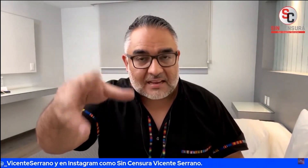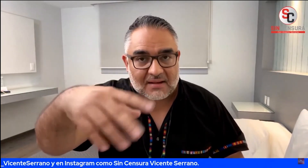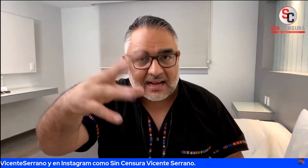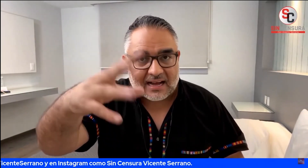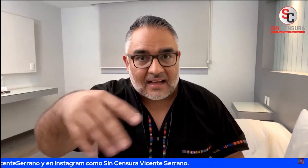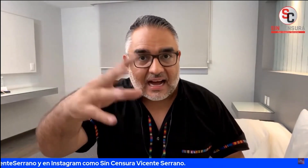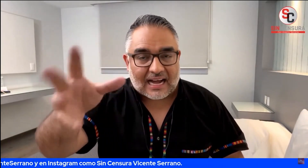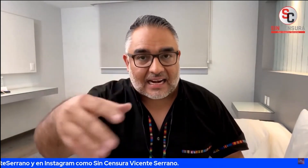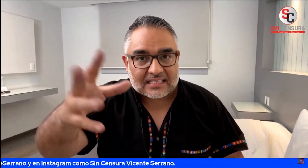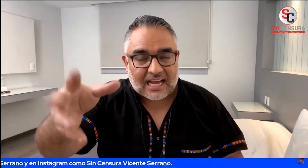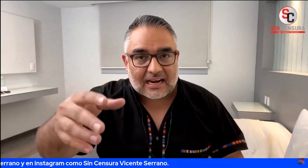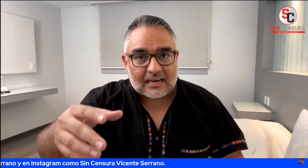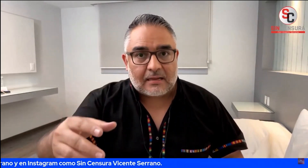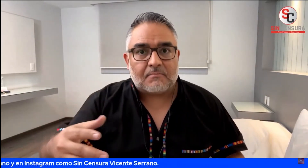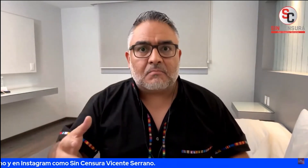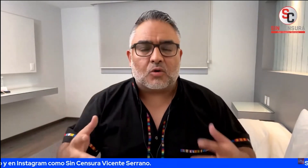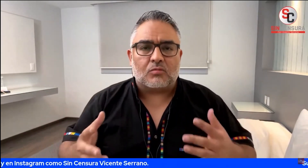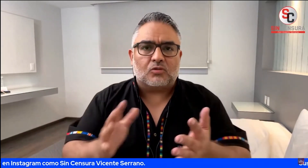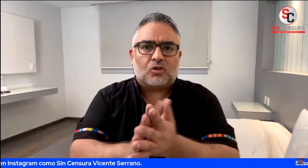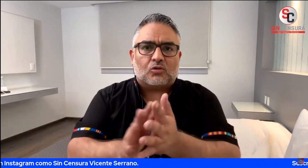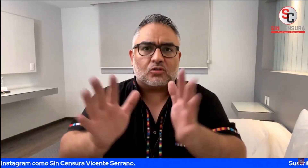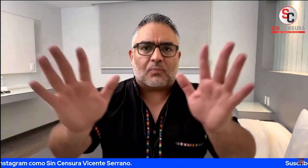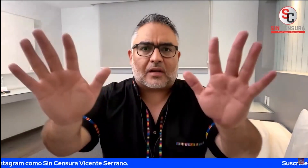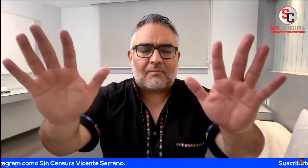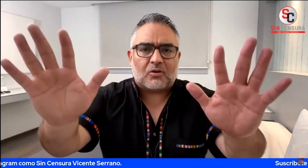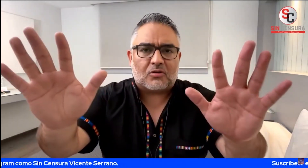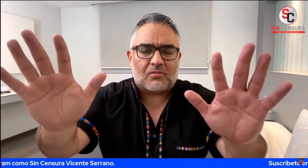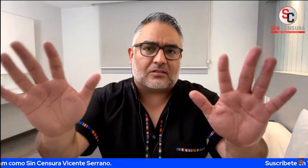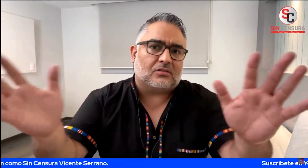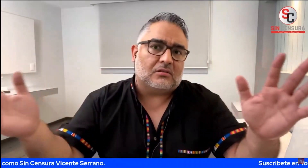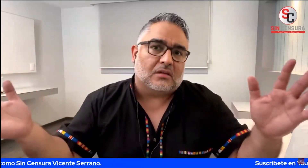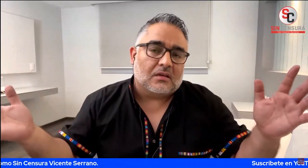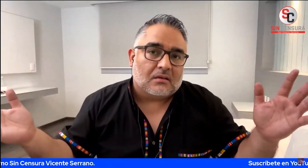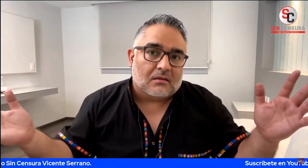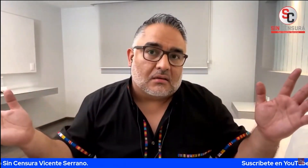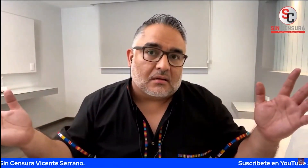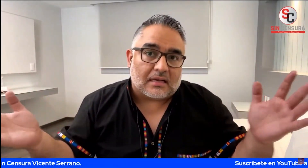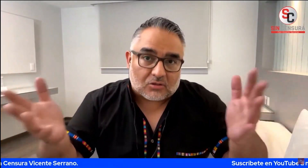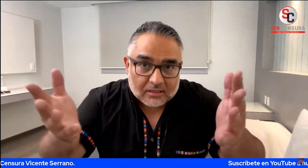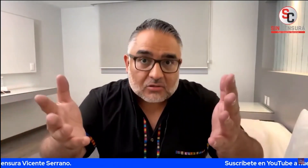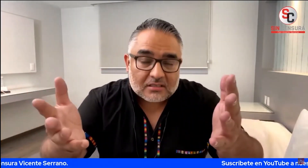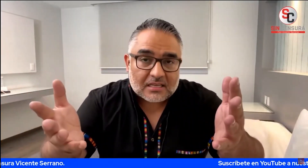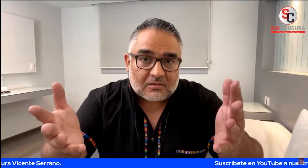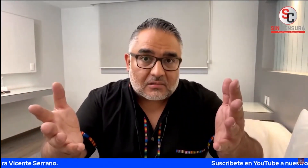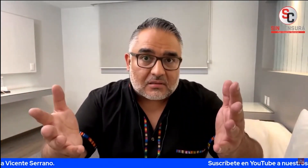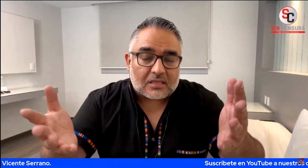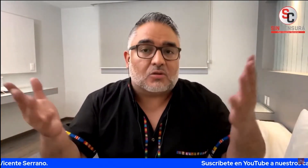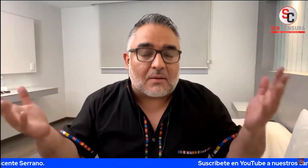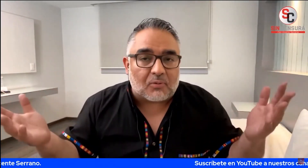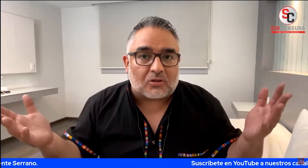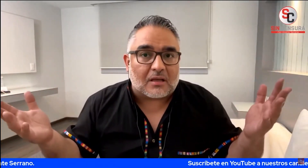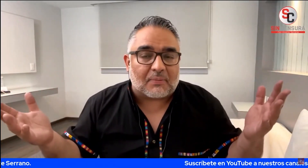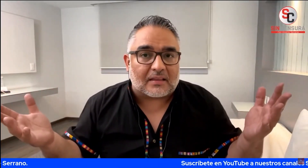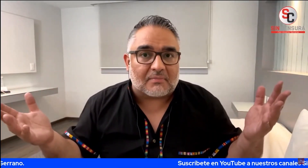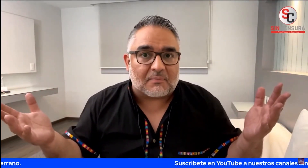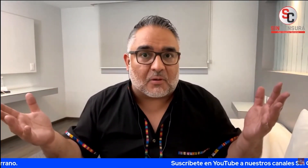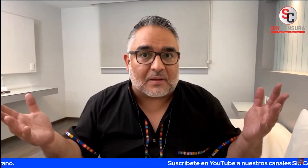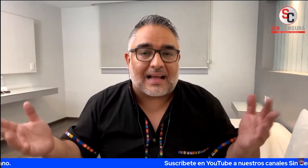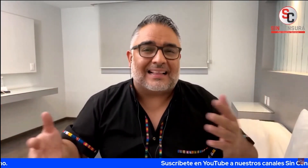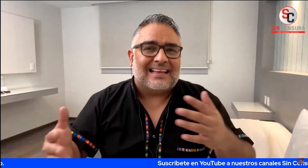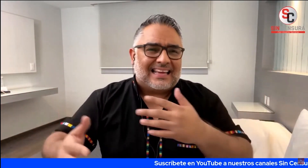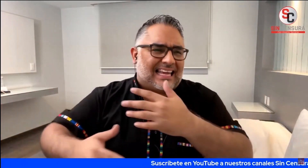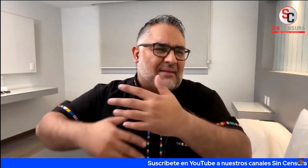se anima a rascarle, con mucho gusto, por ejemplo, yo muestro esto que estoy diciendo, que estuve a punto de perder